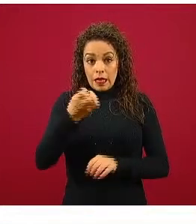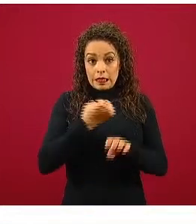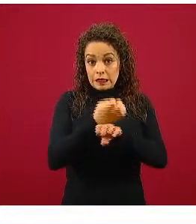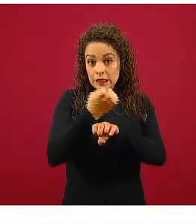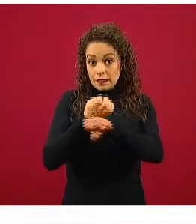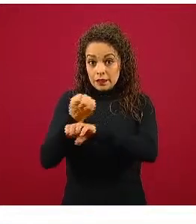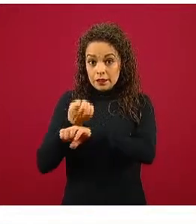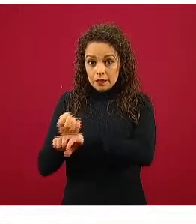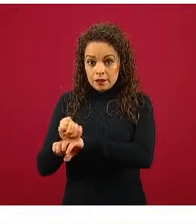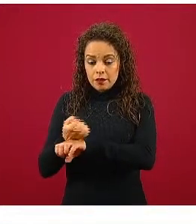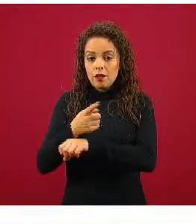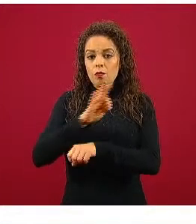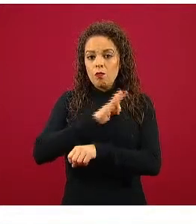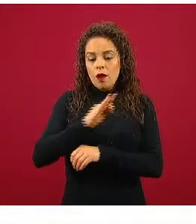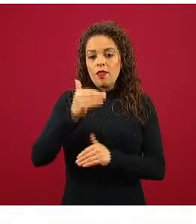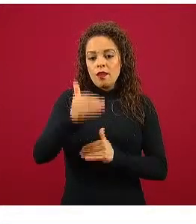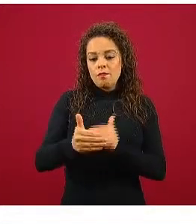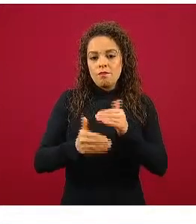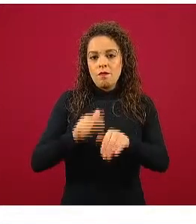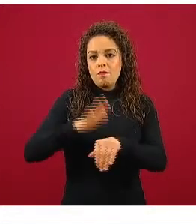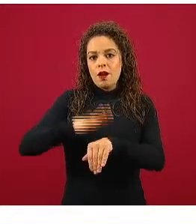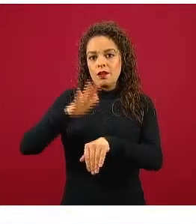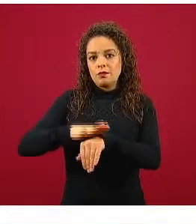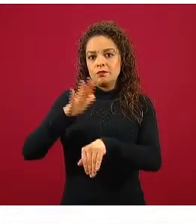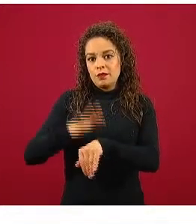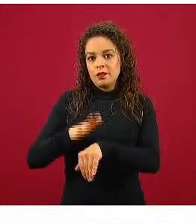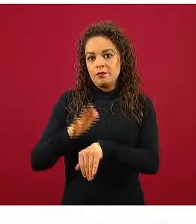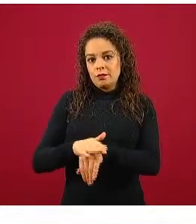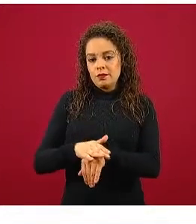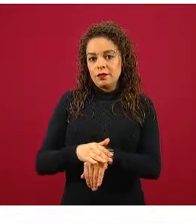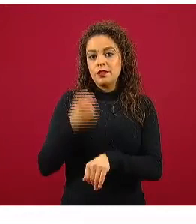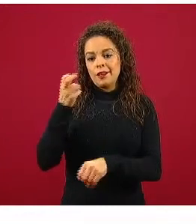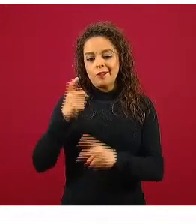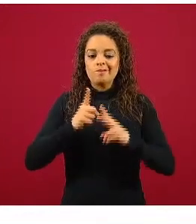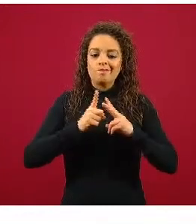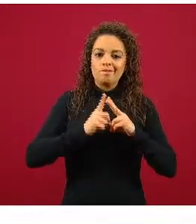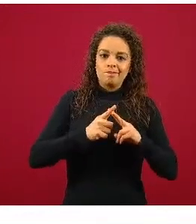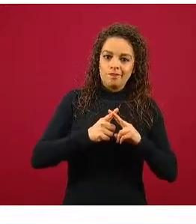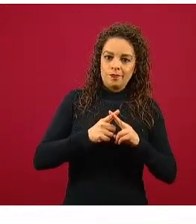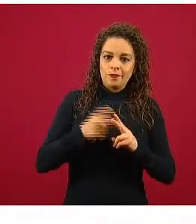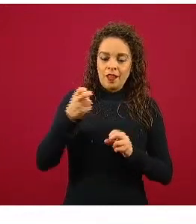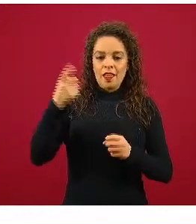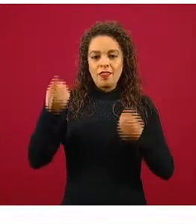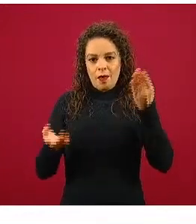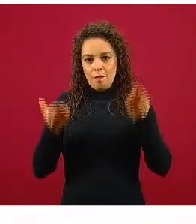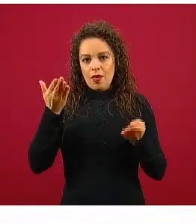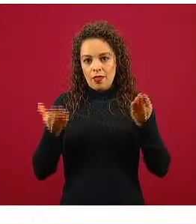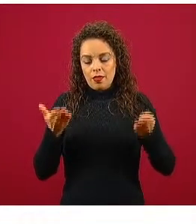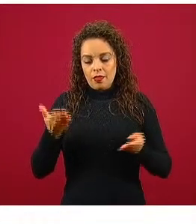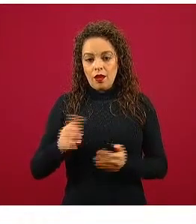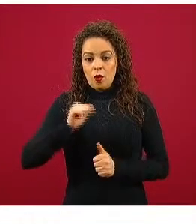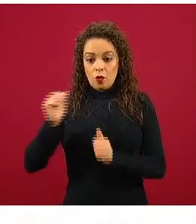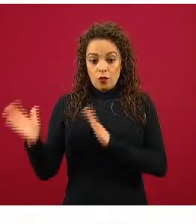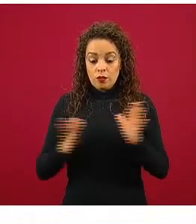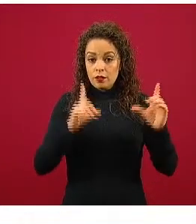federativa puede incrementarse también en función de esa fracción. En la siguiente diapositiva vemos la